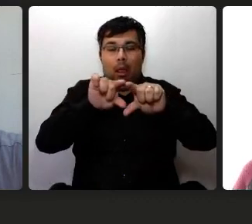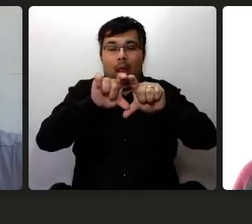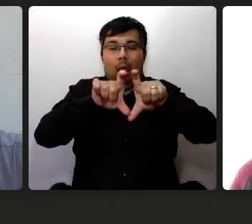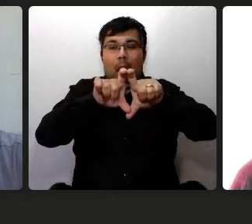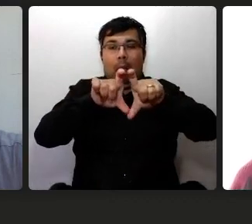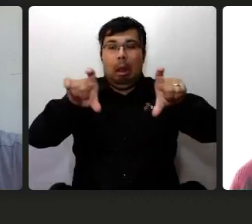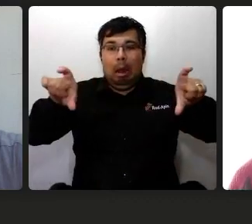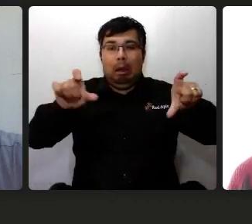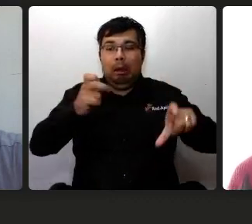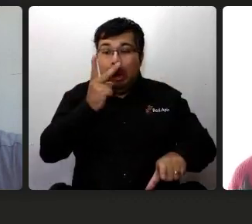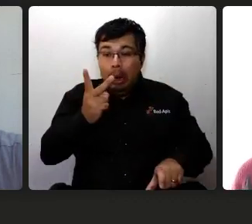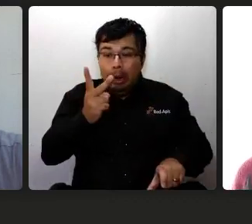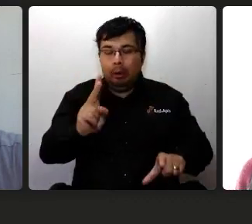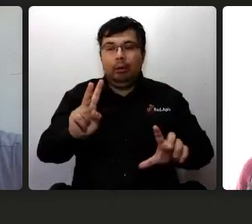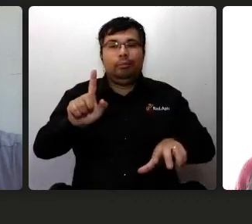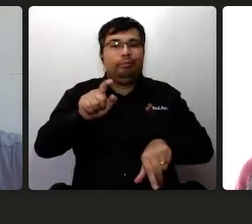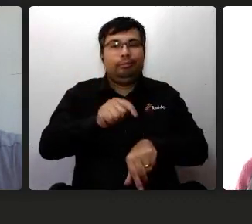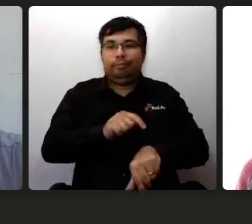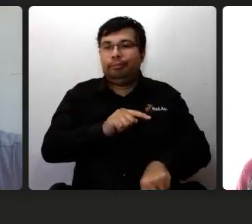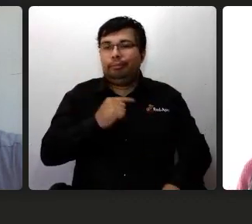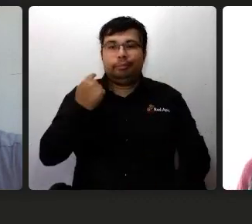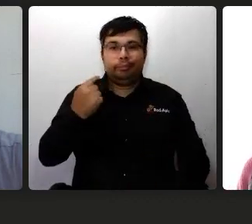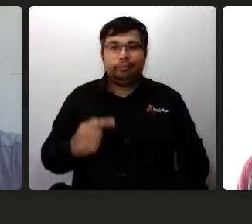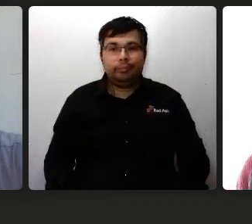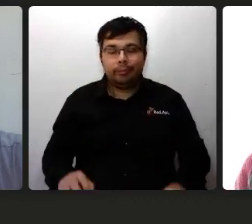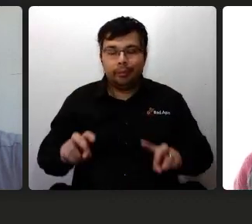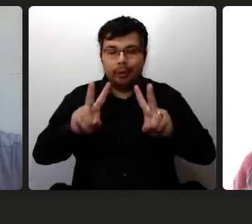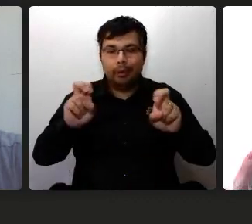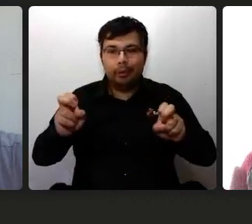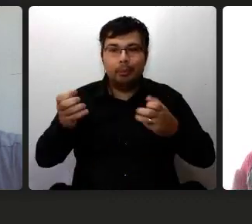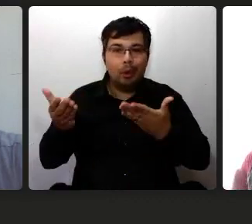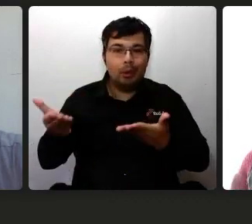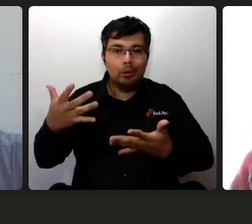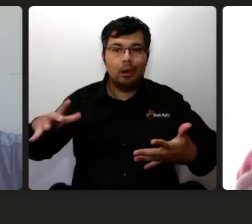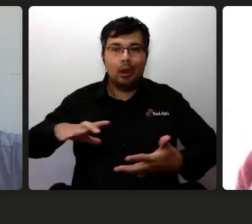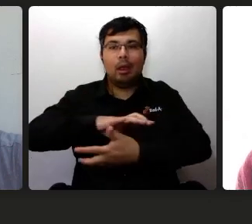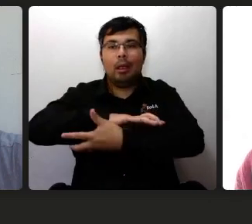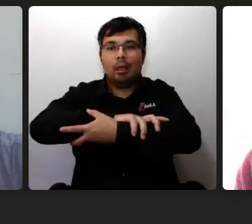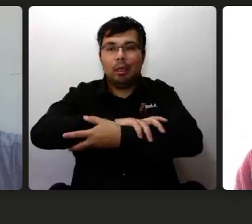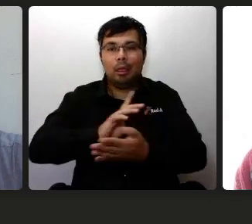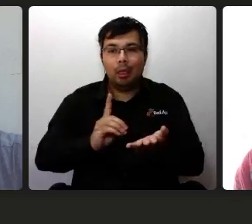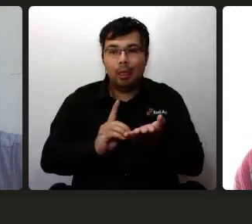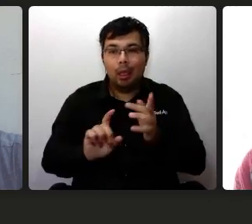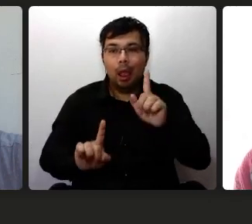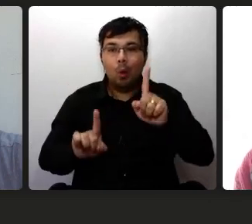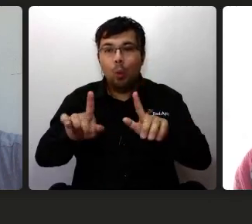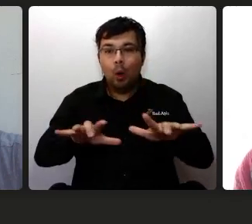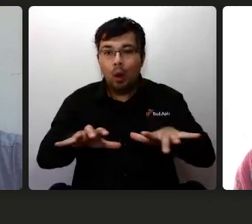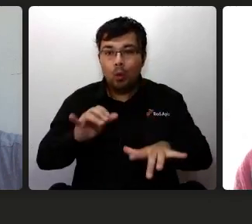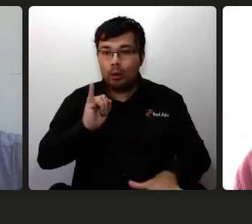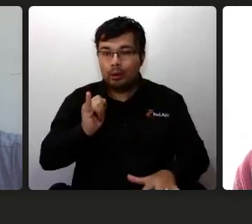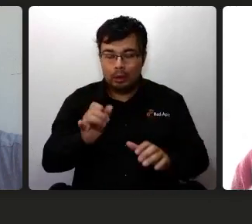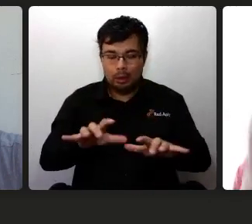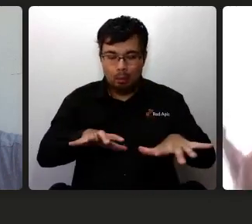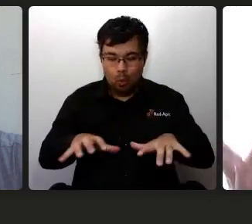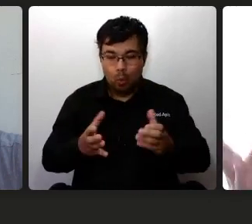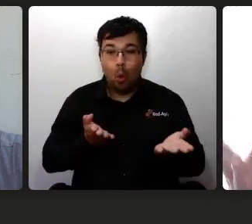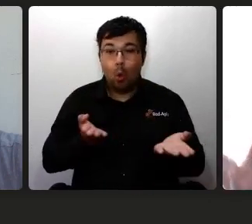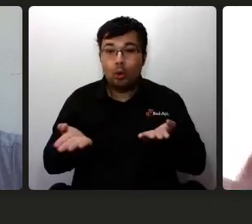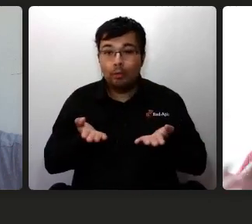Es importante eso. Y en el caso de Aliados Digitales, esto ya, obviamente, hay algunas cosas que son productos y servicios gratuitos, otros que